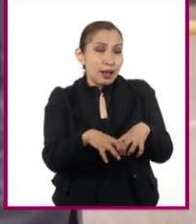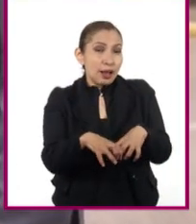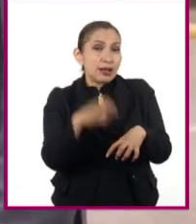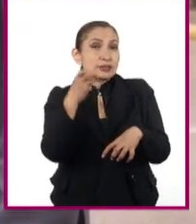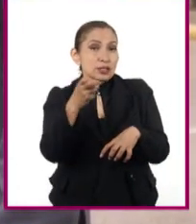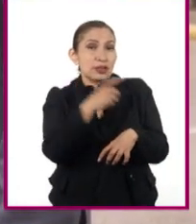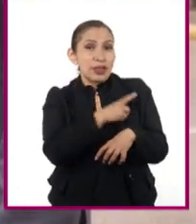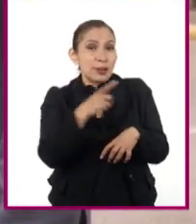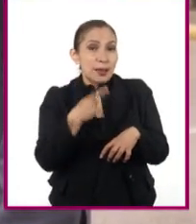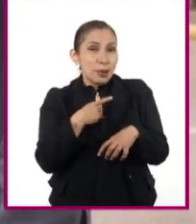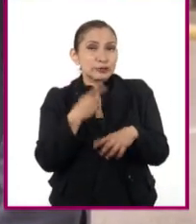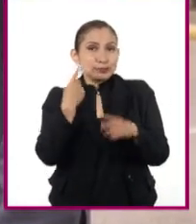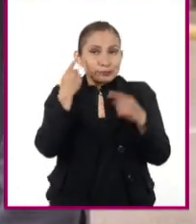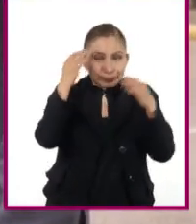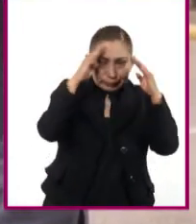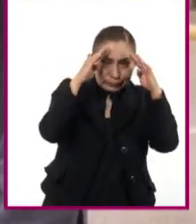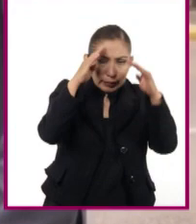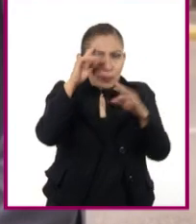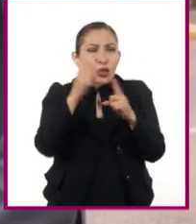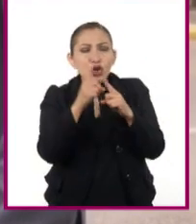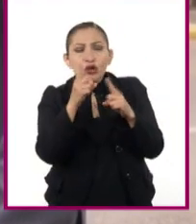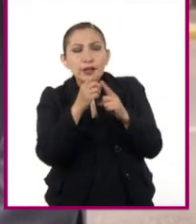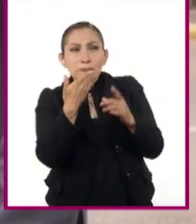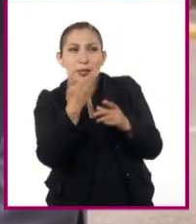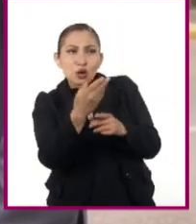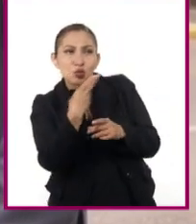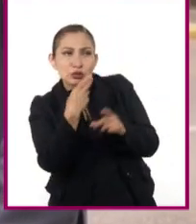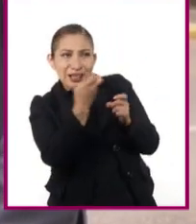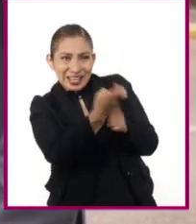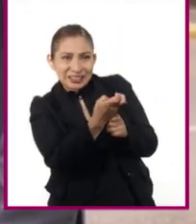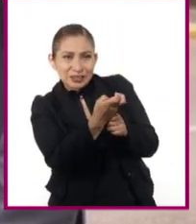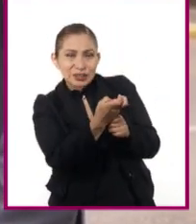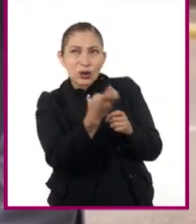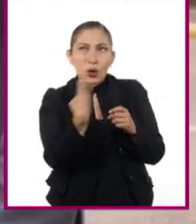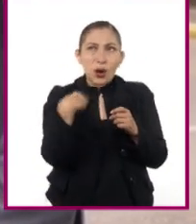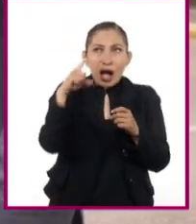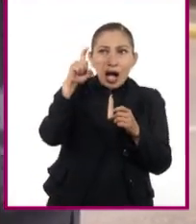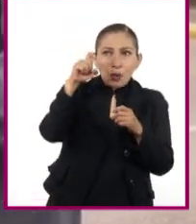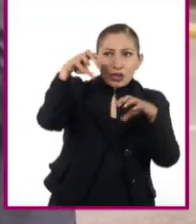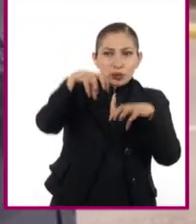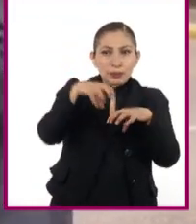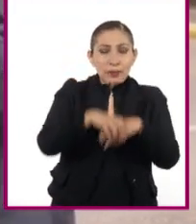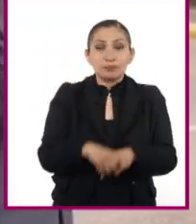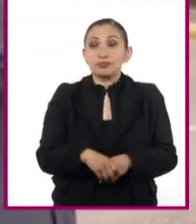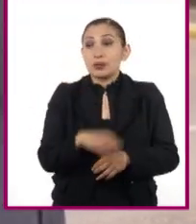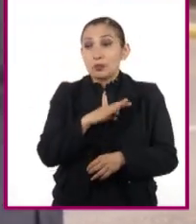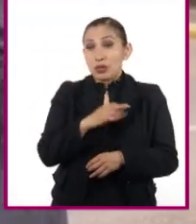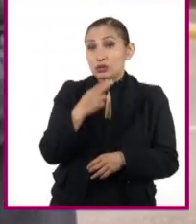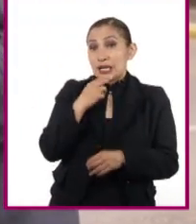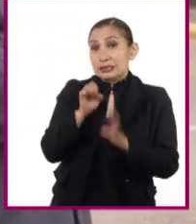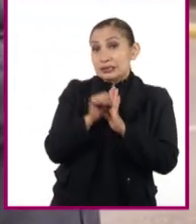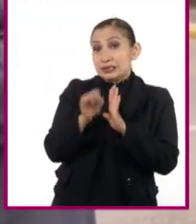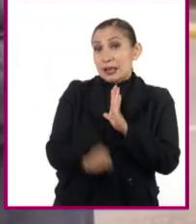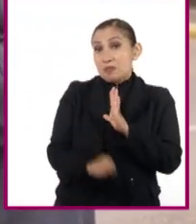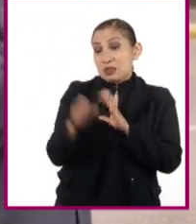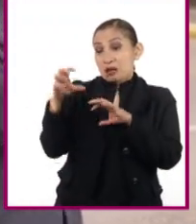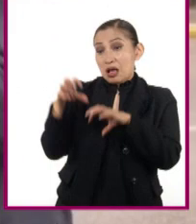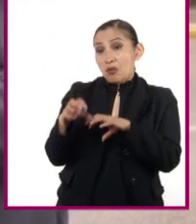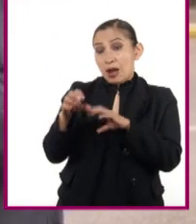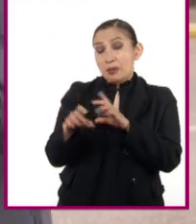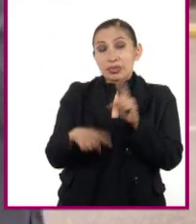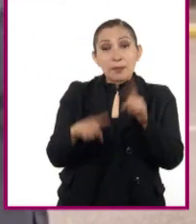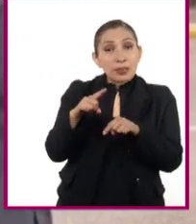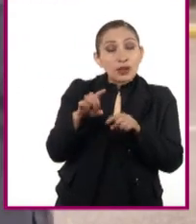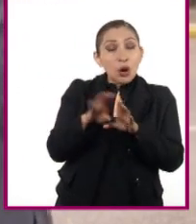tanto, en eso tenemos que jugar para saber en dónde es factible captar el agua de lluvia. Y se pueden implementar sistemas híbridos también, o